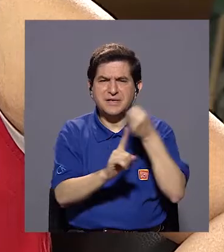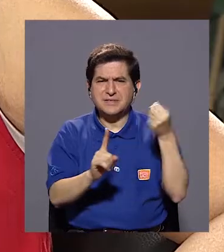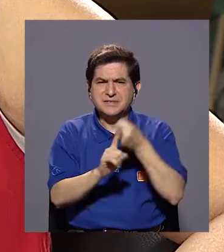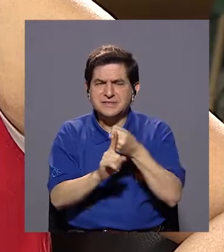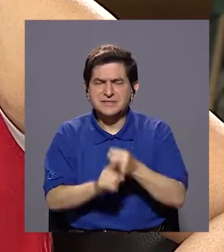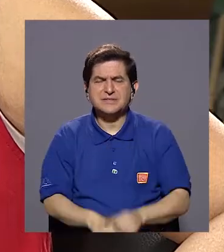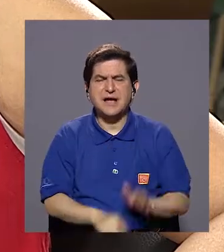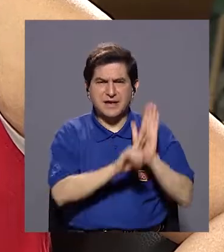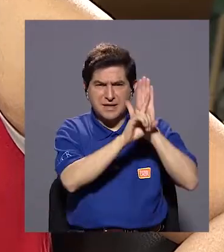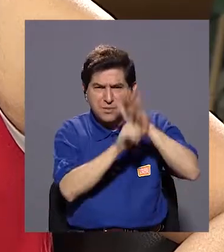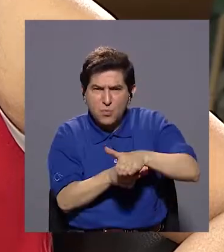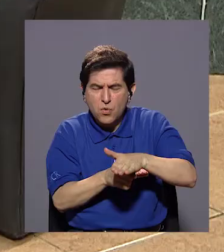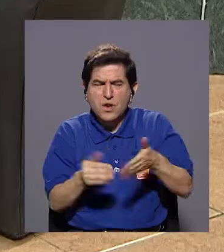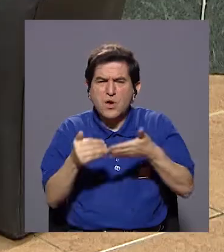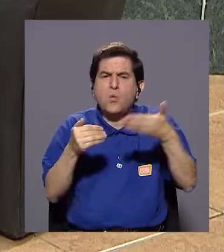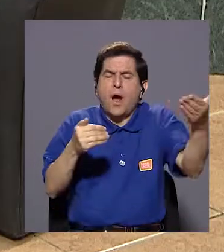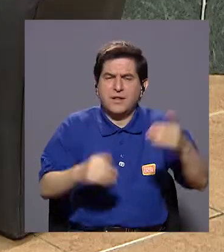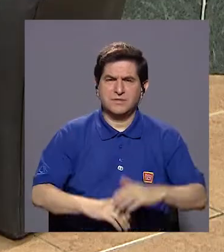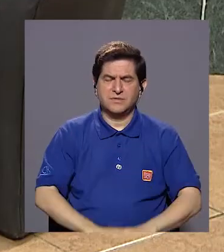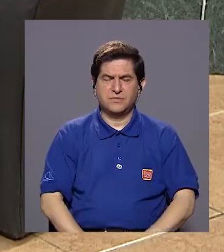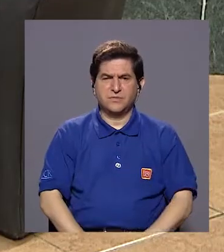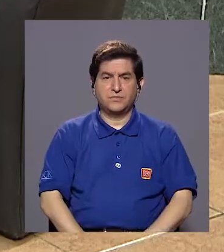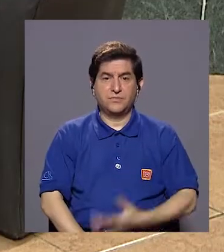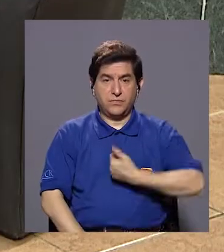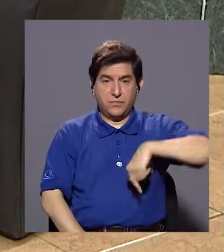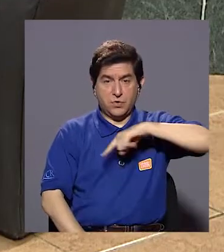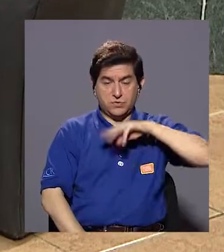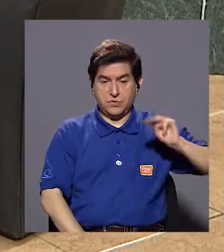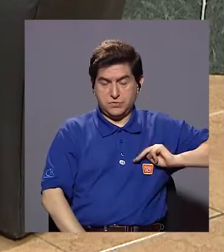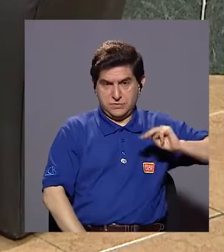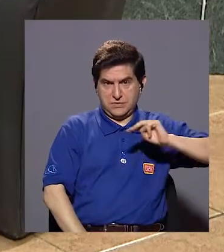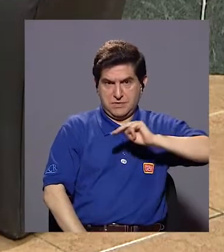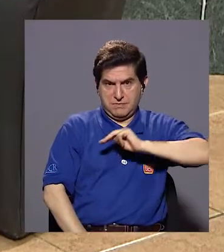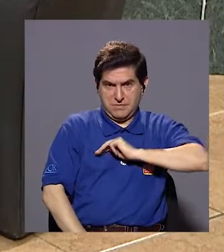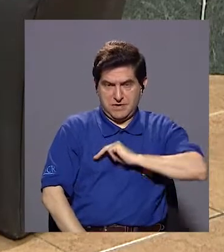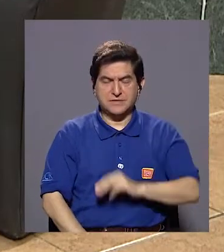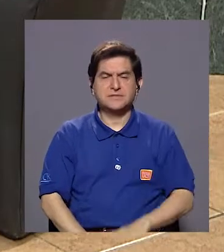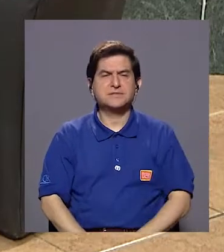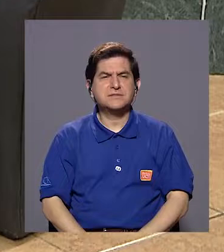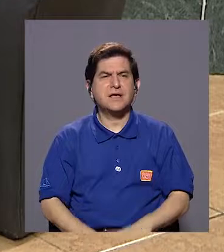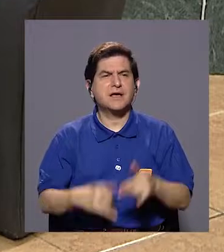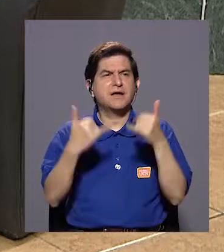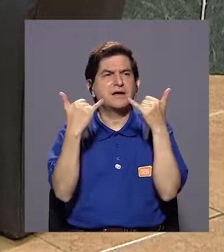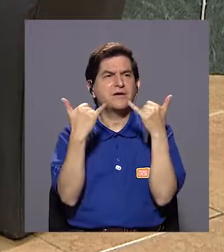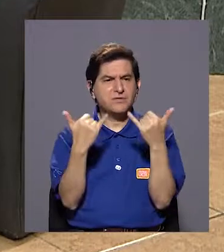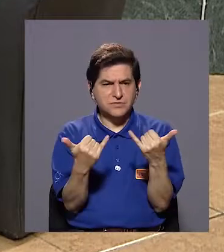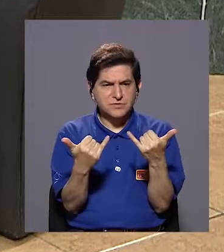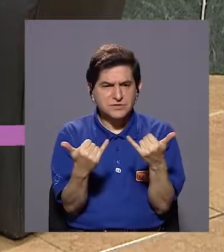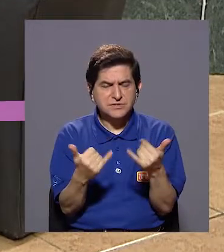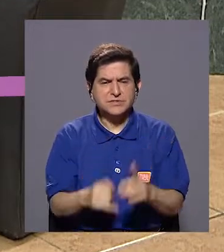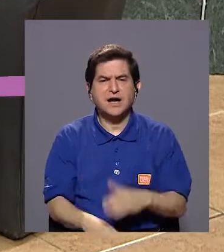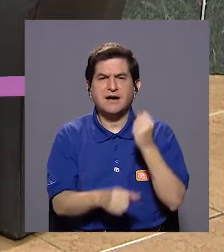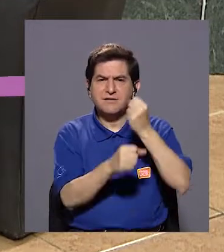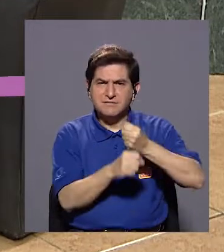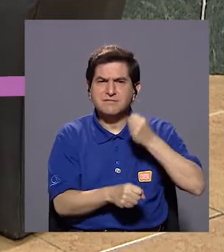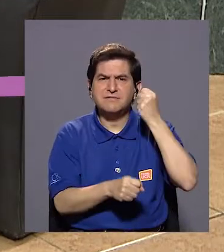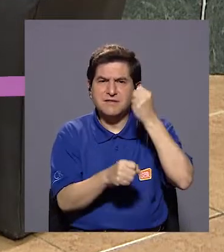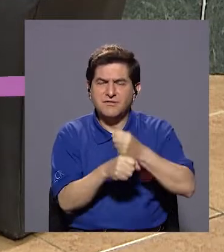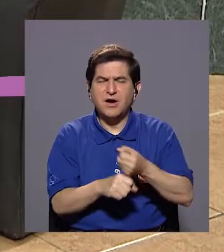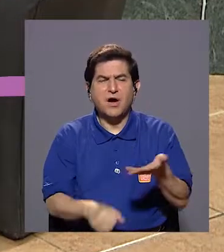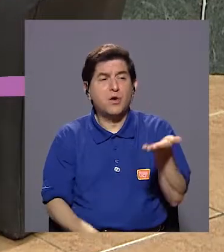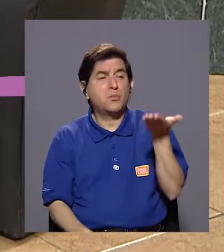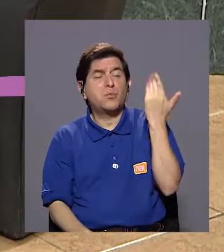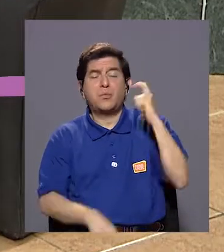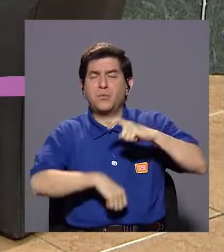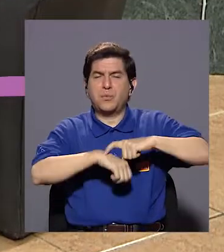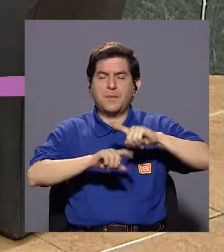es este tema tan importante? Bueno, nosotros en el ministerio, o sea, esto es algo que se viene trabajando desde